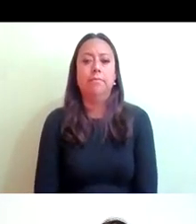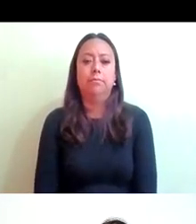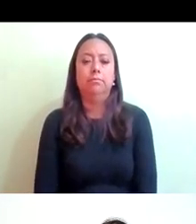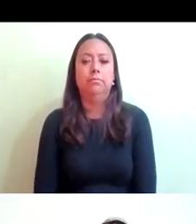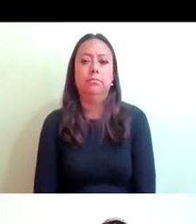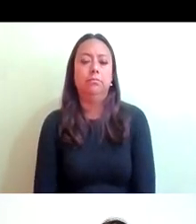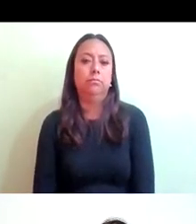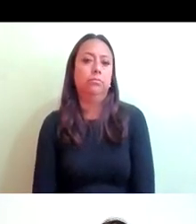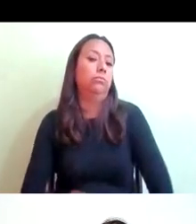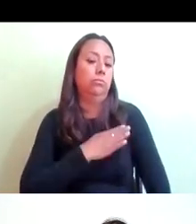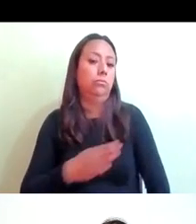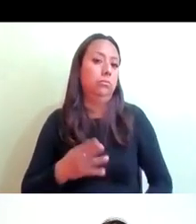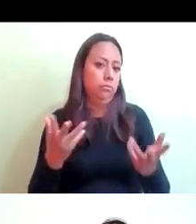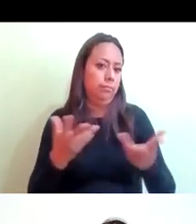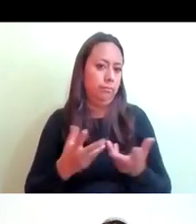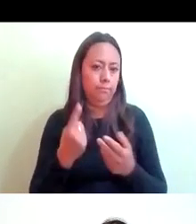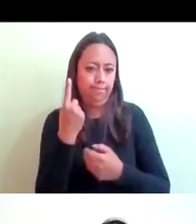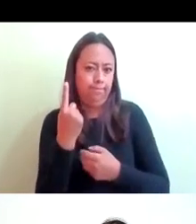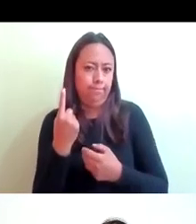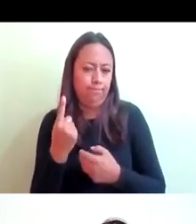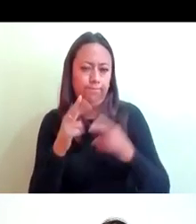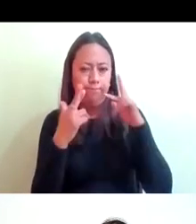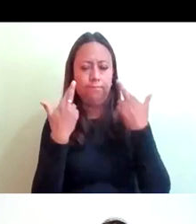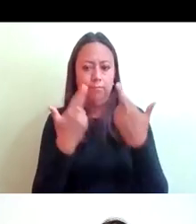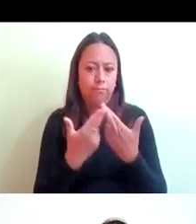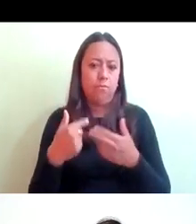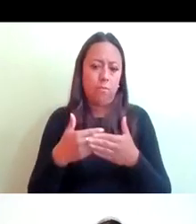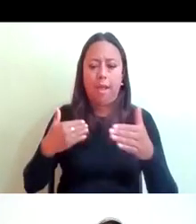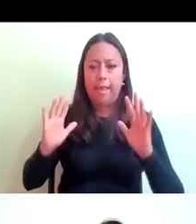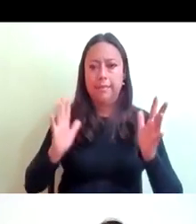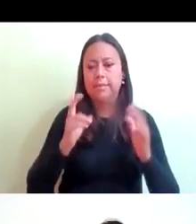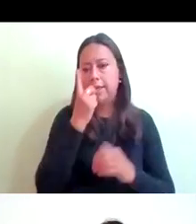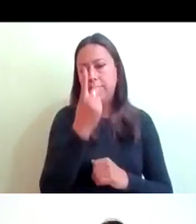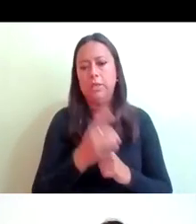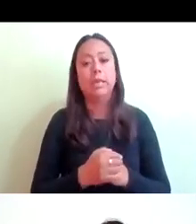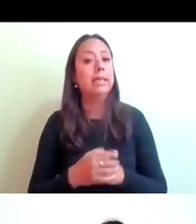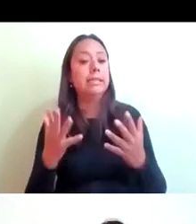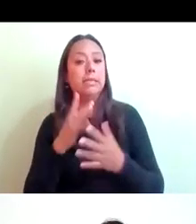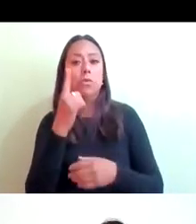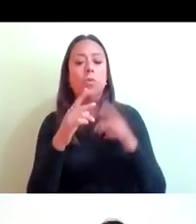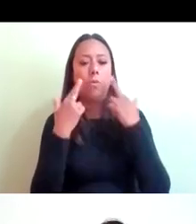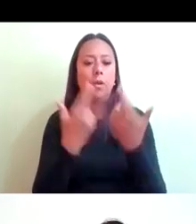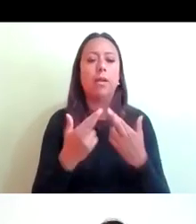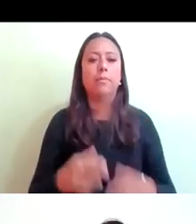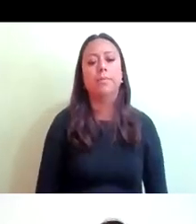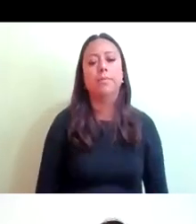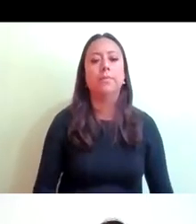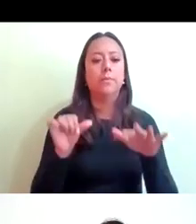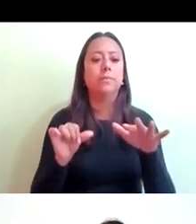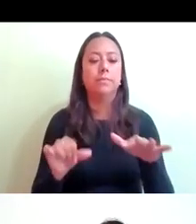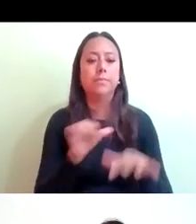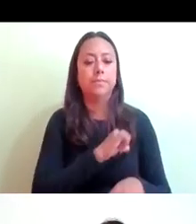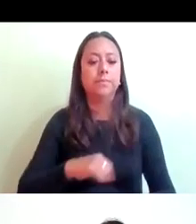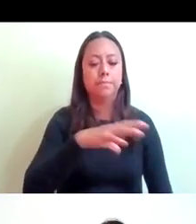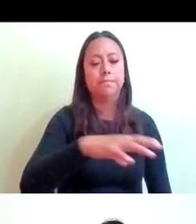realizó una, bueno, ya lo había comentado, se realizó una reunión con las 16 alcaldías, con gobierno, con